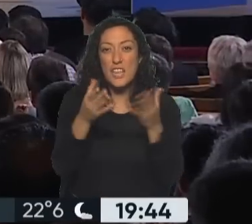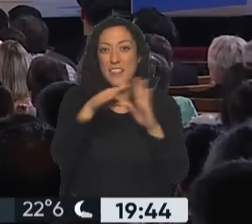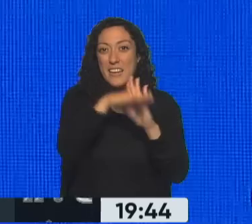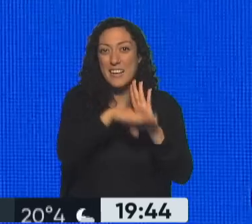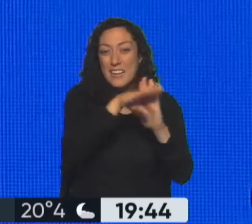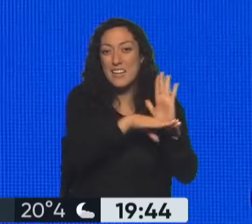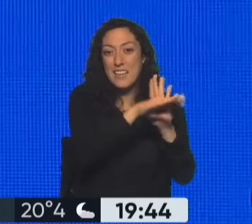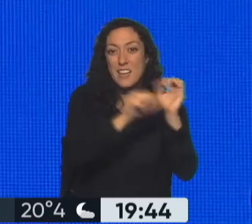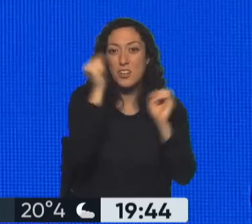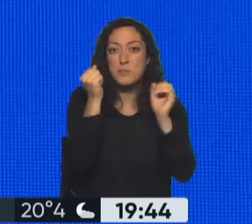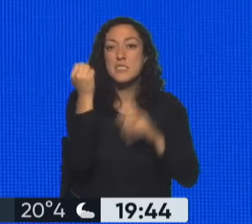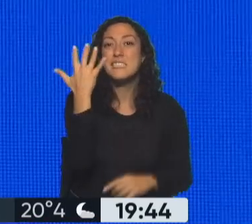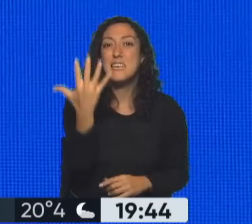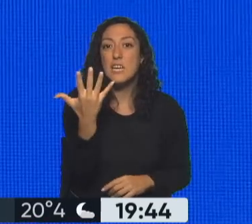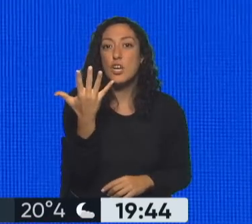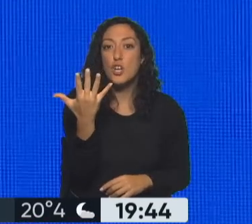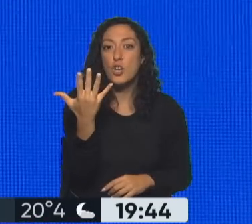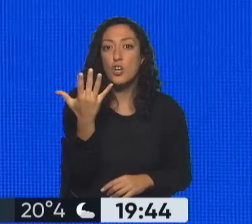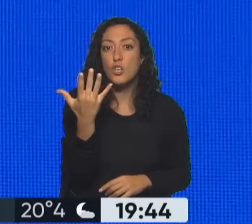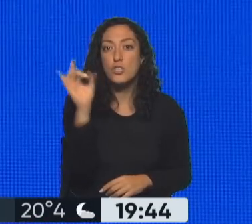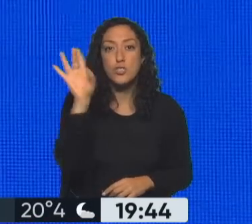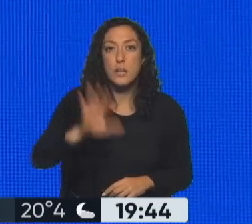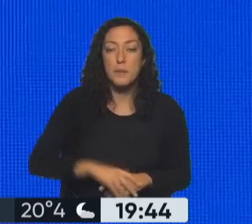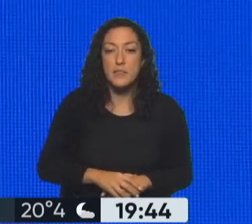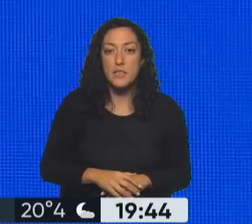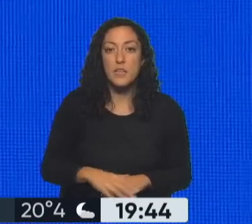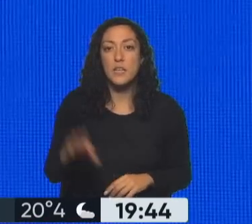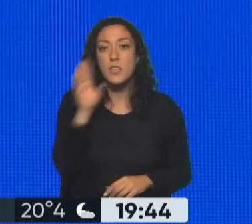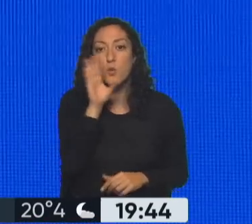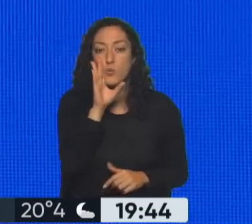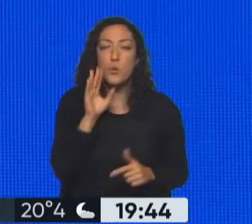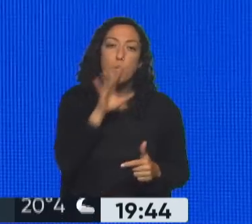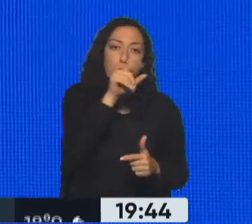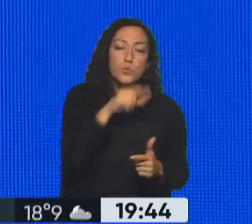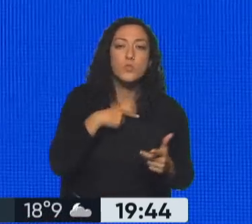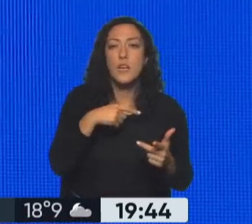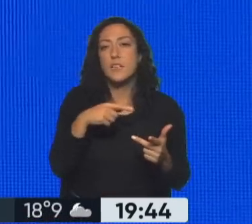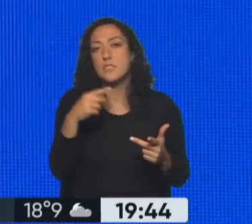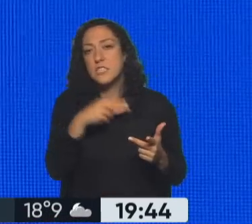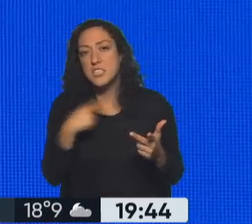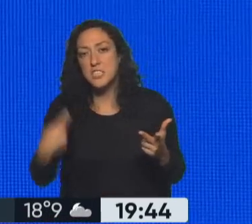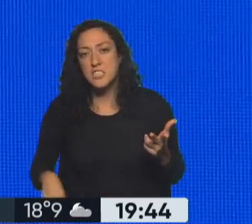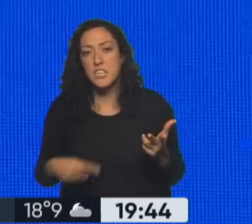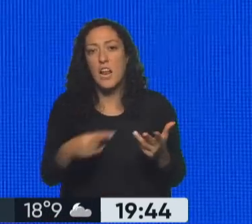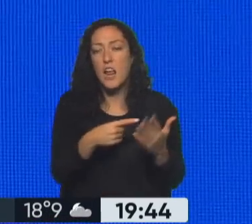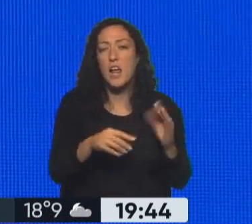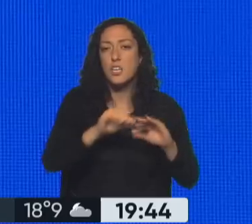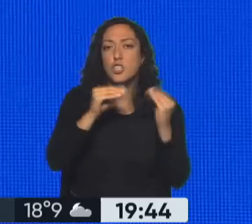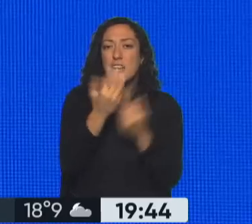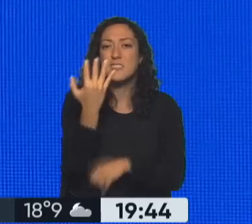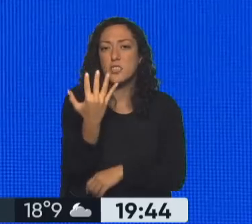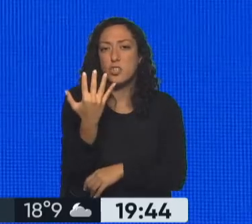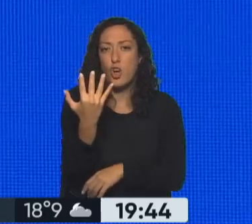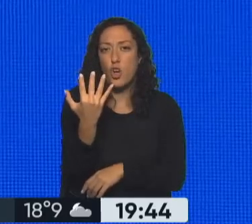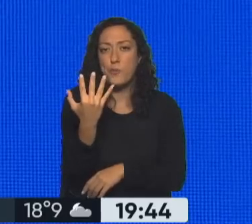revista The Economist, solamente 5 países, empezando por Estados Unidos, Rusia, China, los más importantes, solamente 5